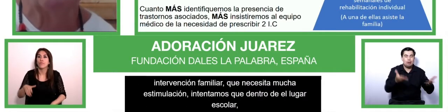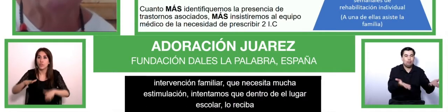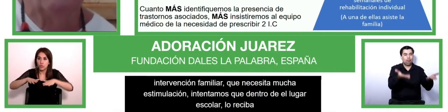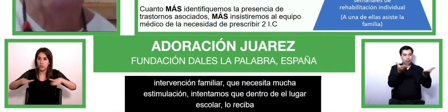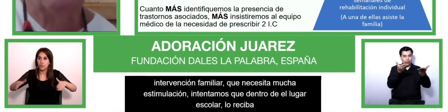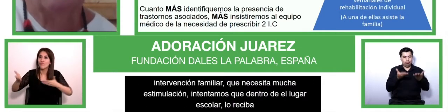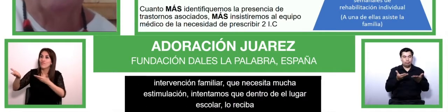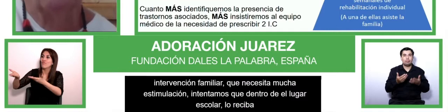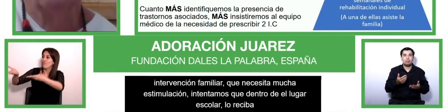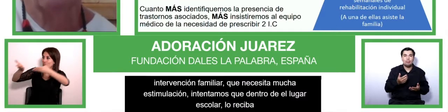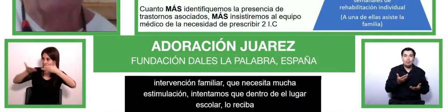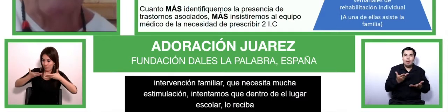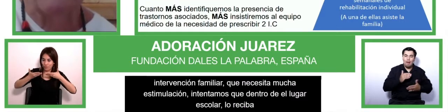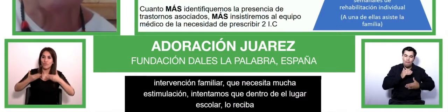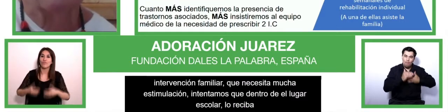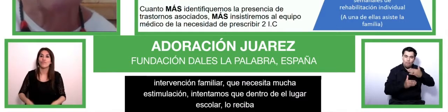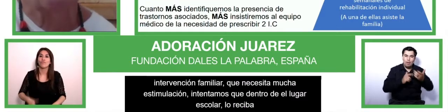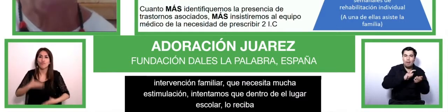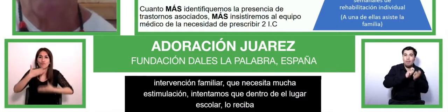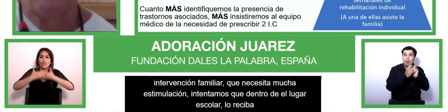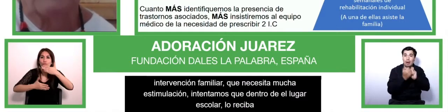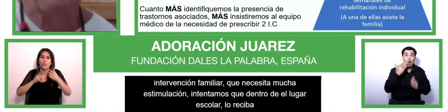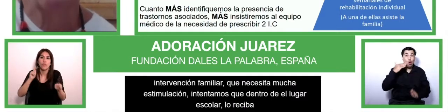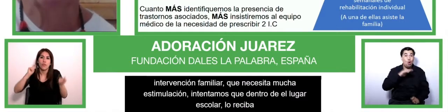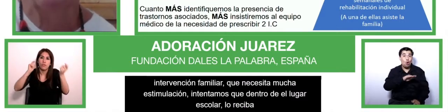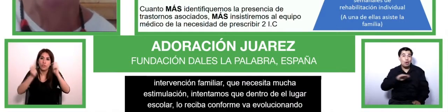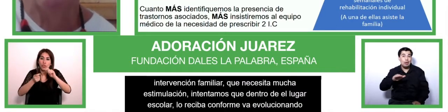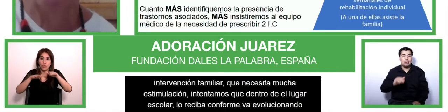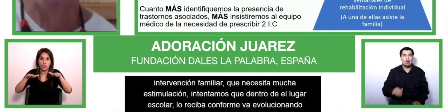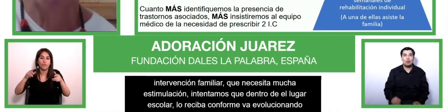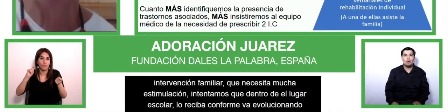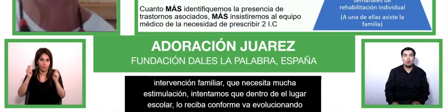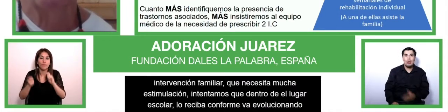evolucionando los chavales, tanto en comunicación